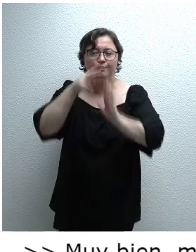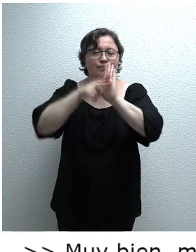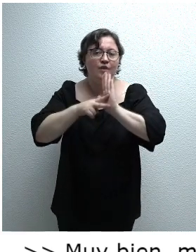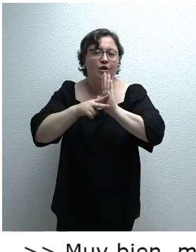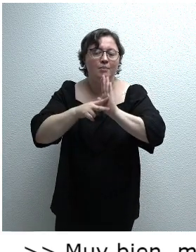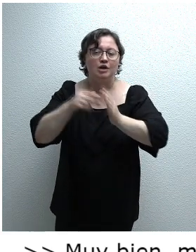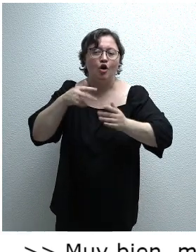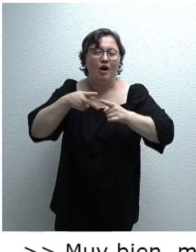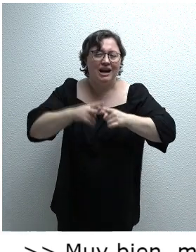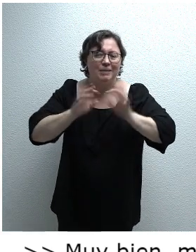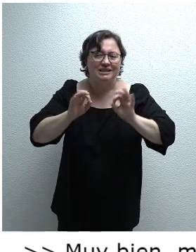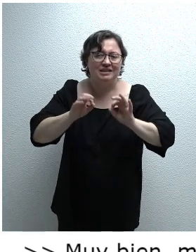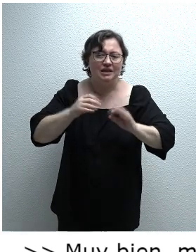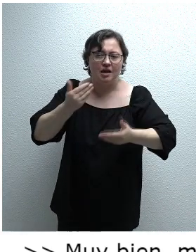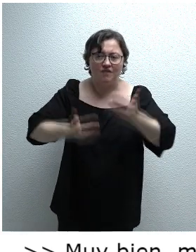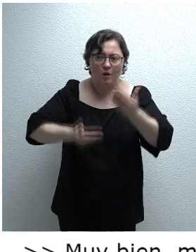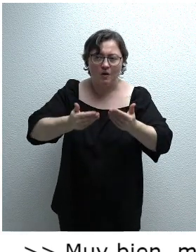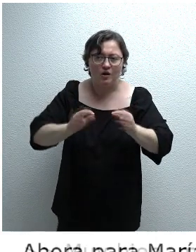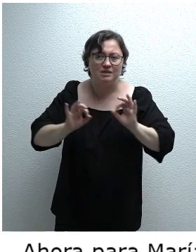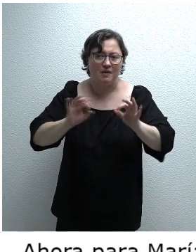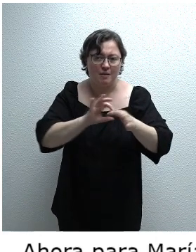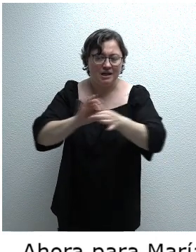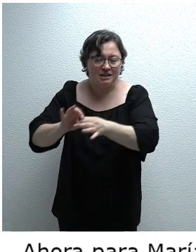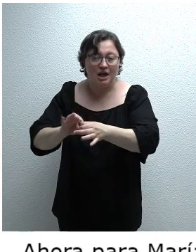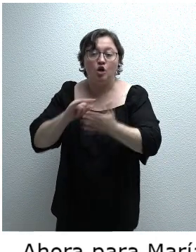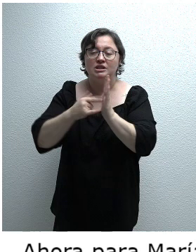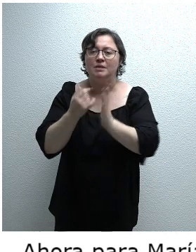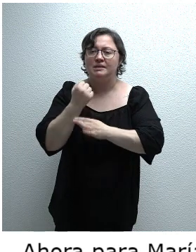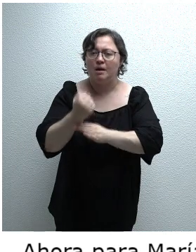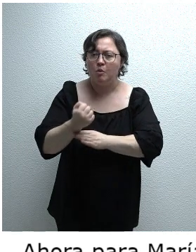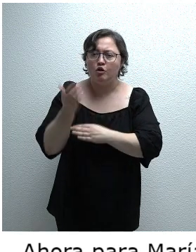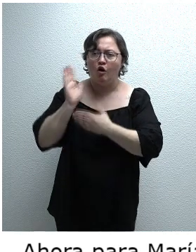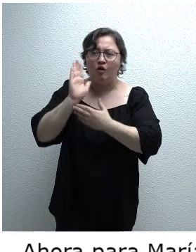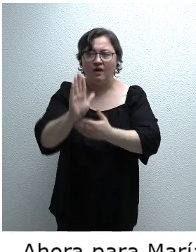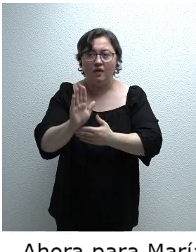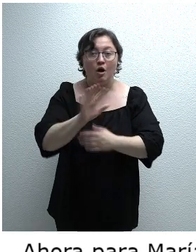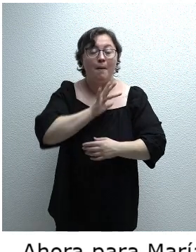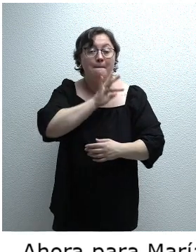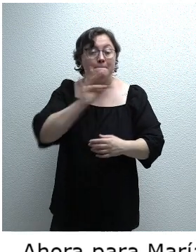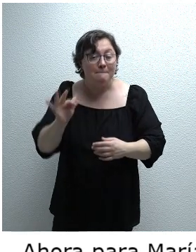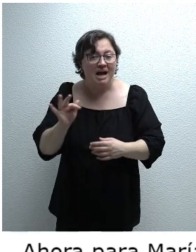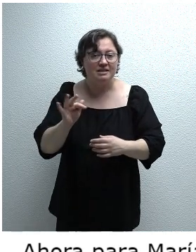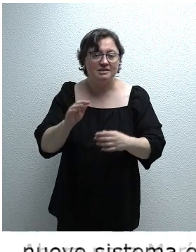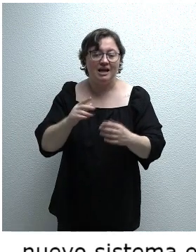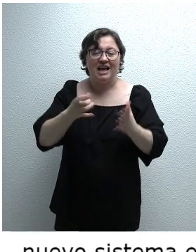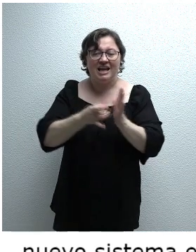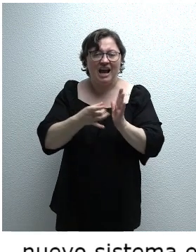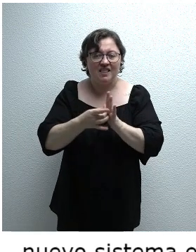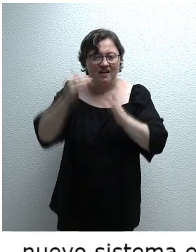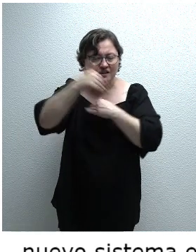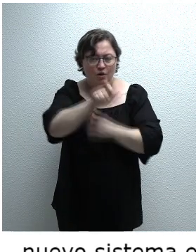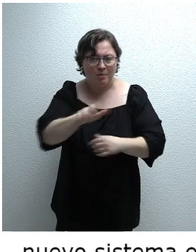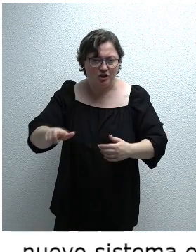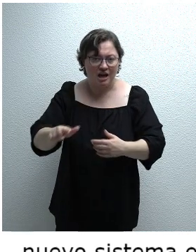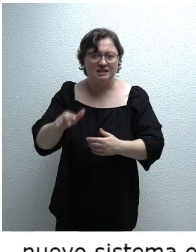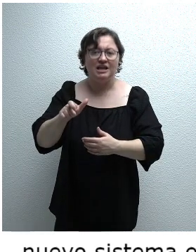evaluación de este nuevo sistema, especialmente sobre las necesidades de sistemas de apoyo ofrecidos y sobre la repercusión en la calidad en la atención a las